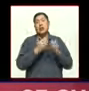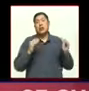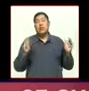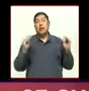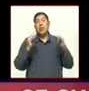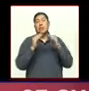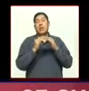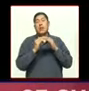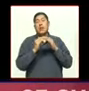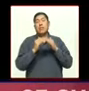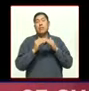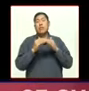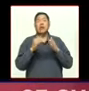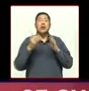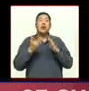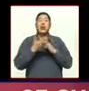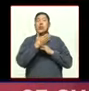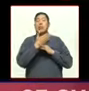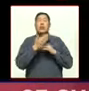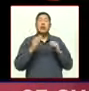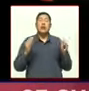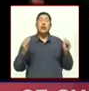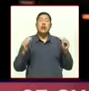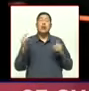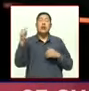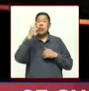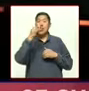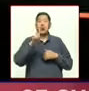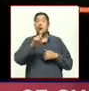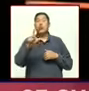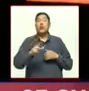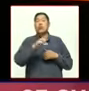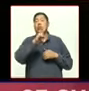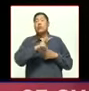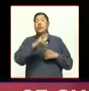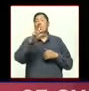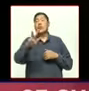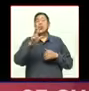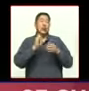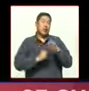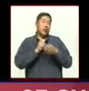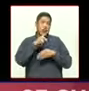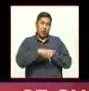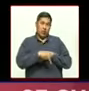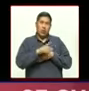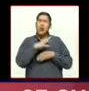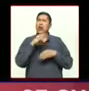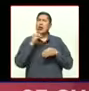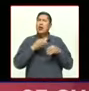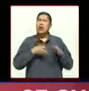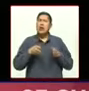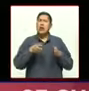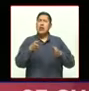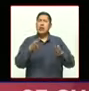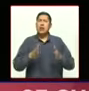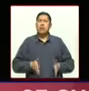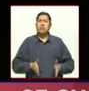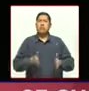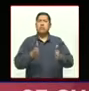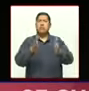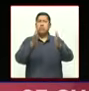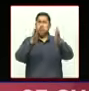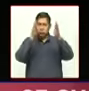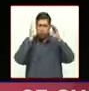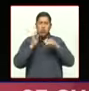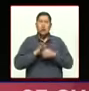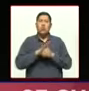de gobierno con paso previo por el Alto el lunes 23 de septiembre. Estamos a la vez también por la carretera, justamente la plataforma